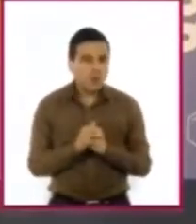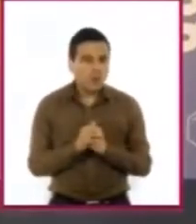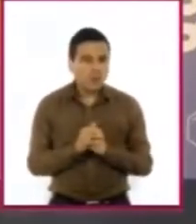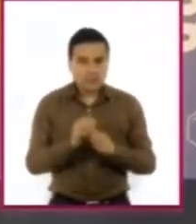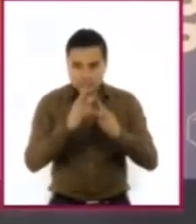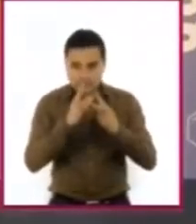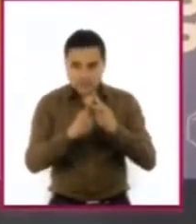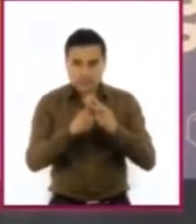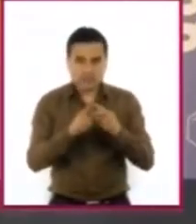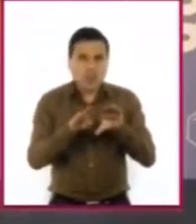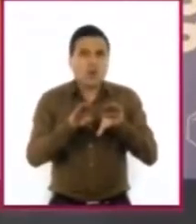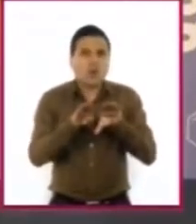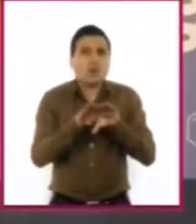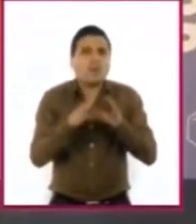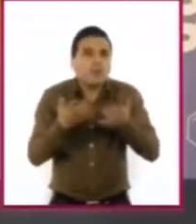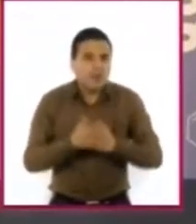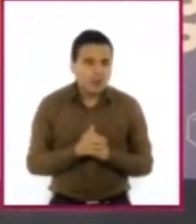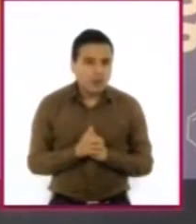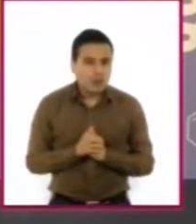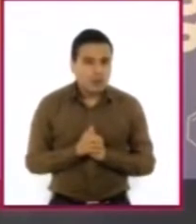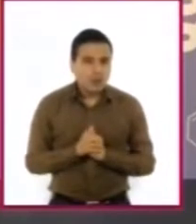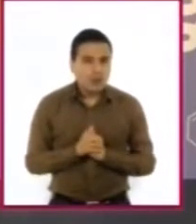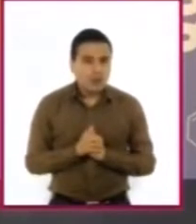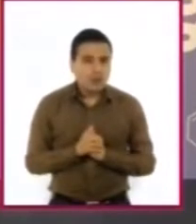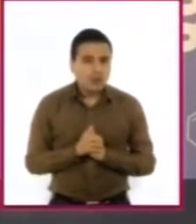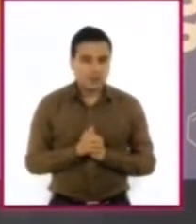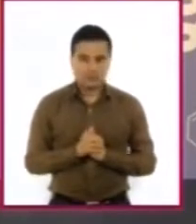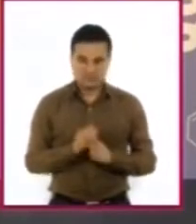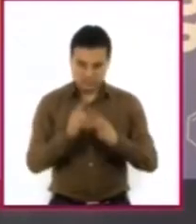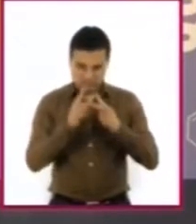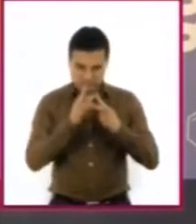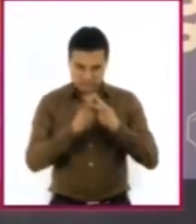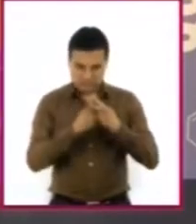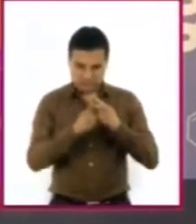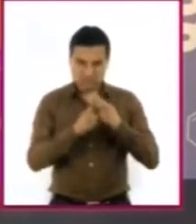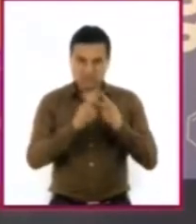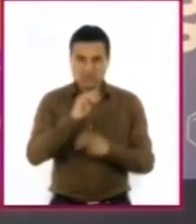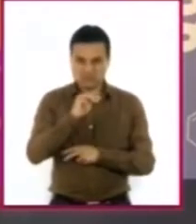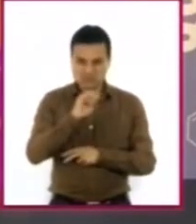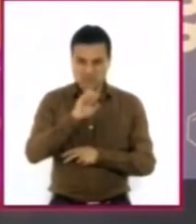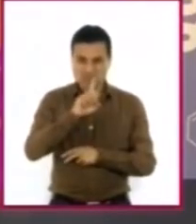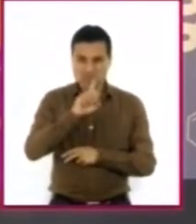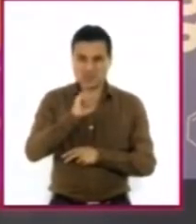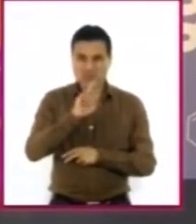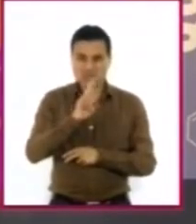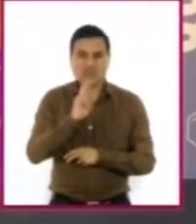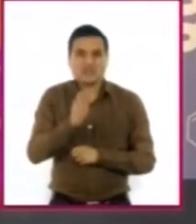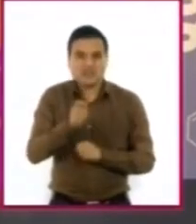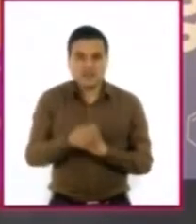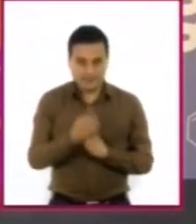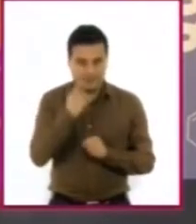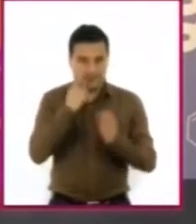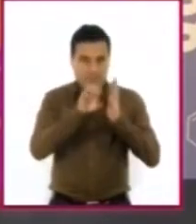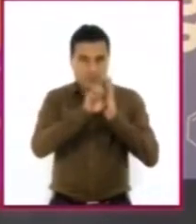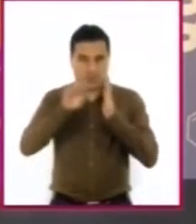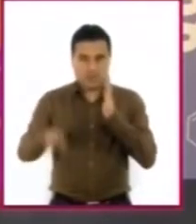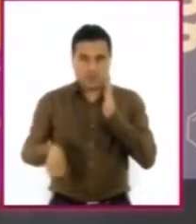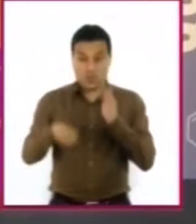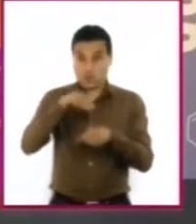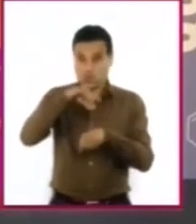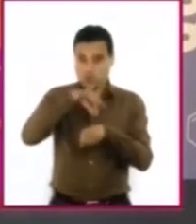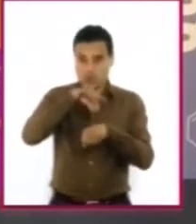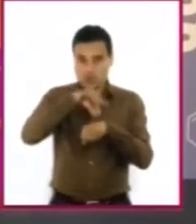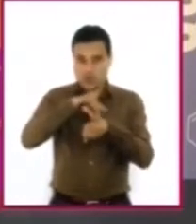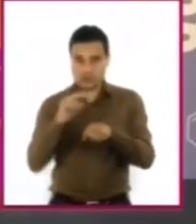miden? Entonces, ¿qué es medir? Cuando vas al médico y te suben a una báscula, ¿para qué lo